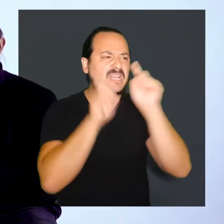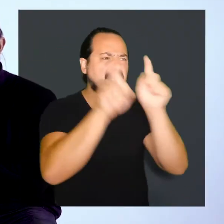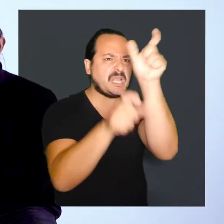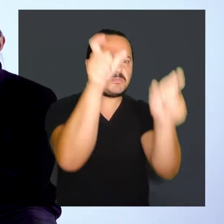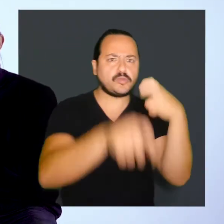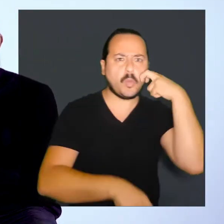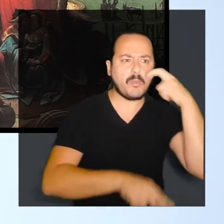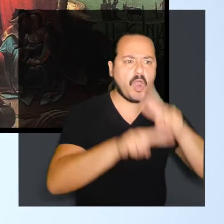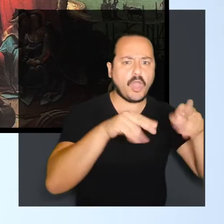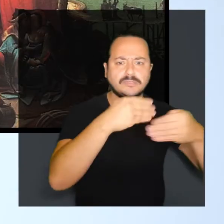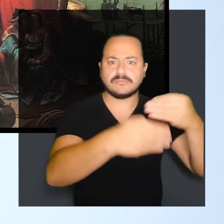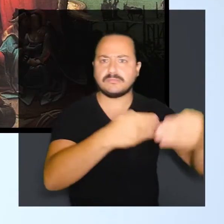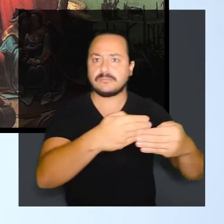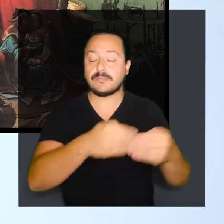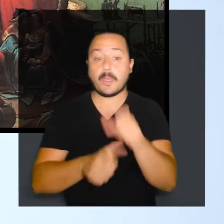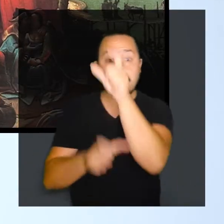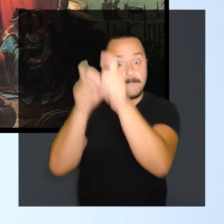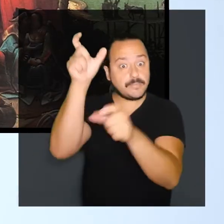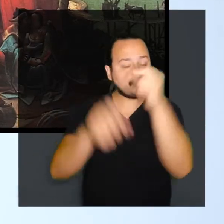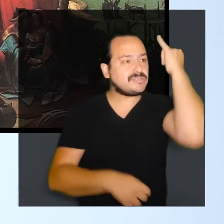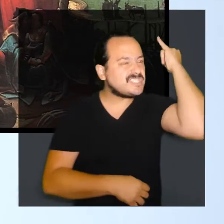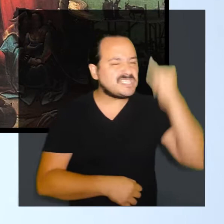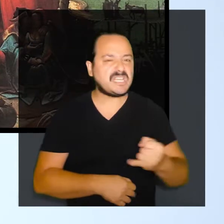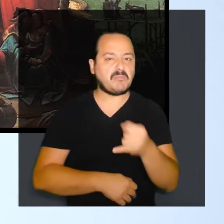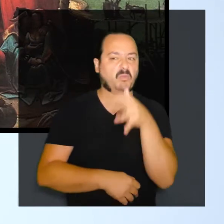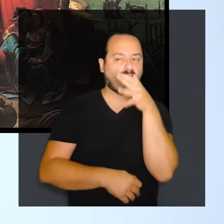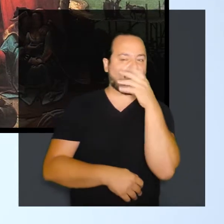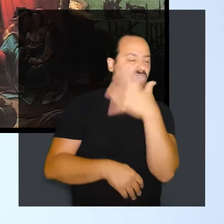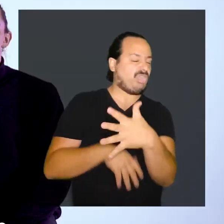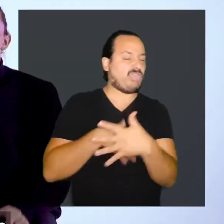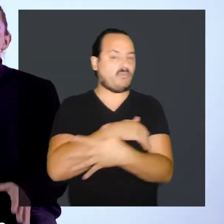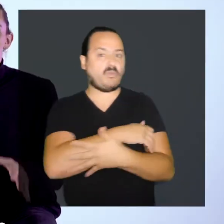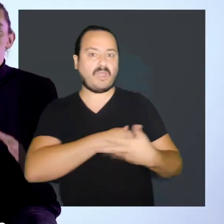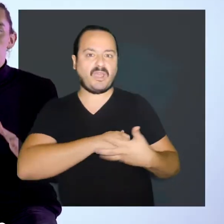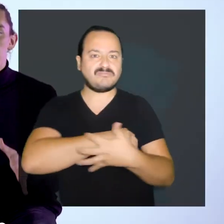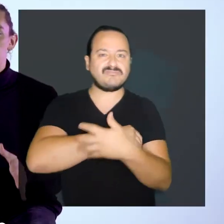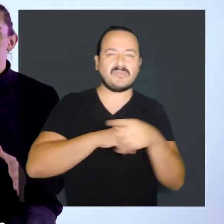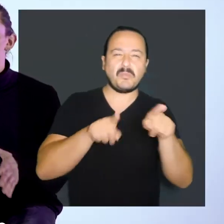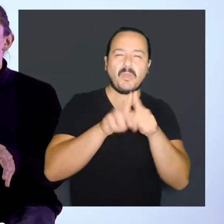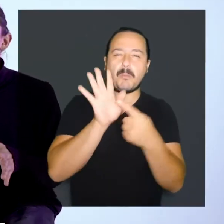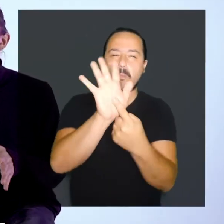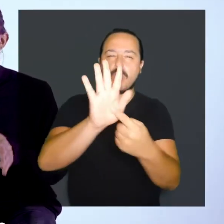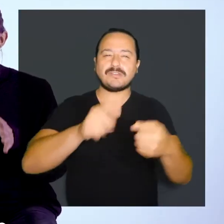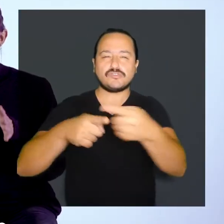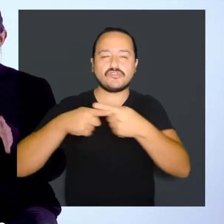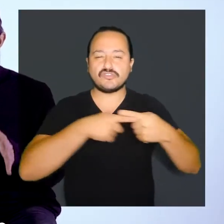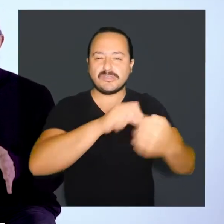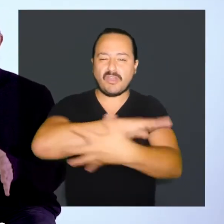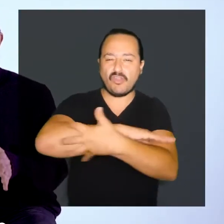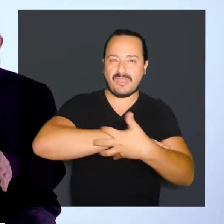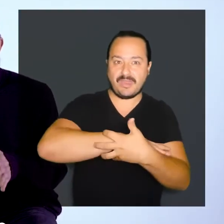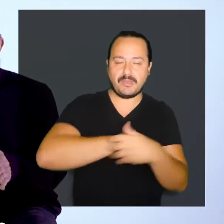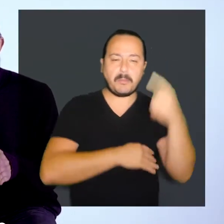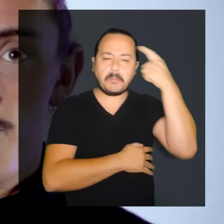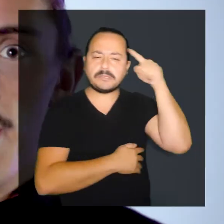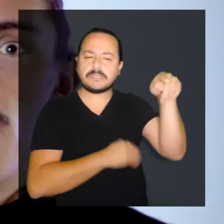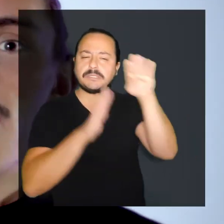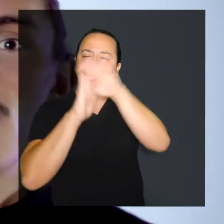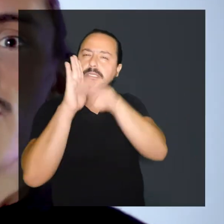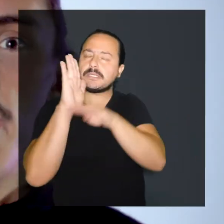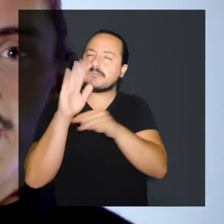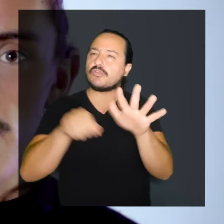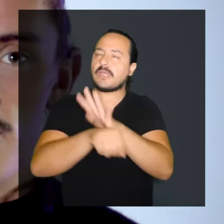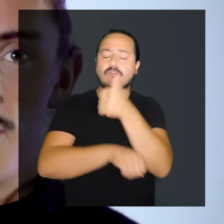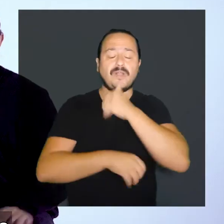son vulgares, demostrando lo más grotesco de nuestra sociedad. Podemos pensar que este género carece de profundidad, pero